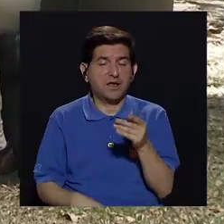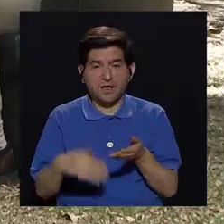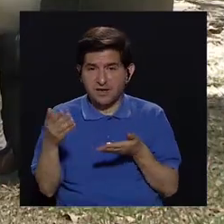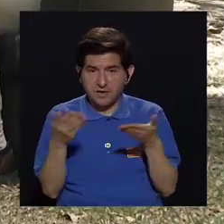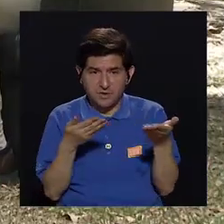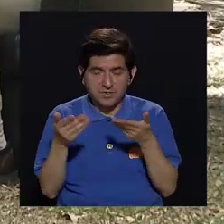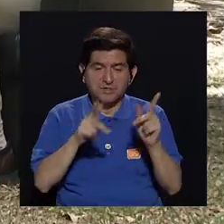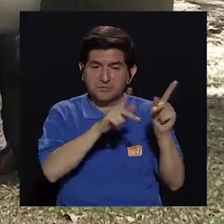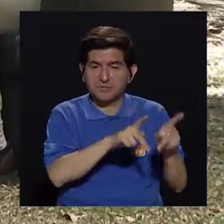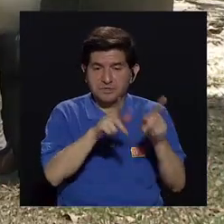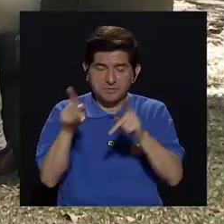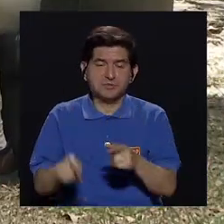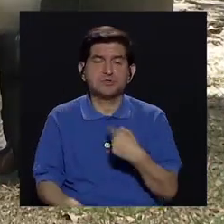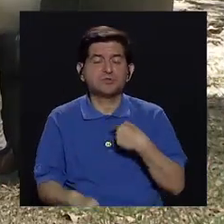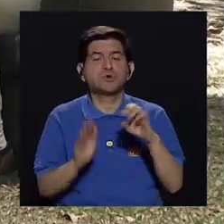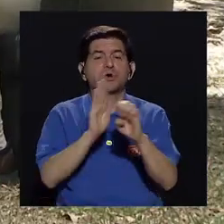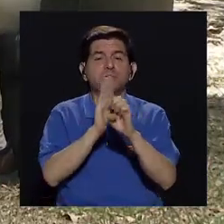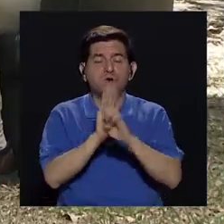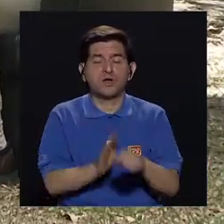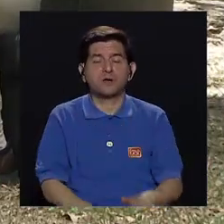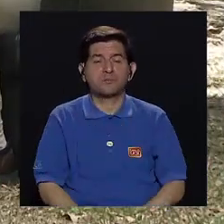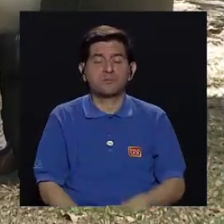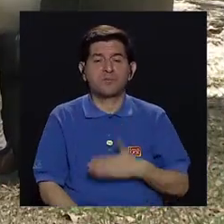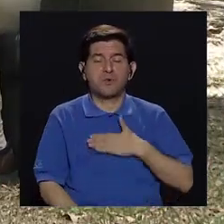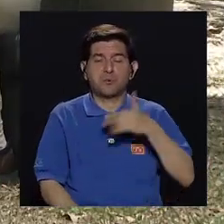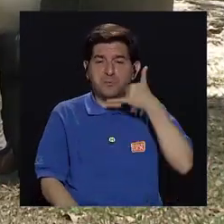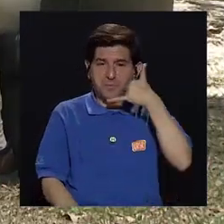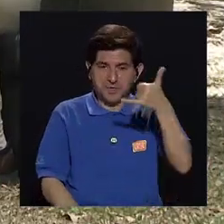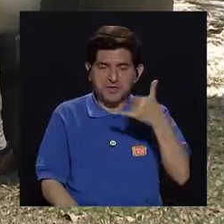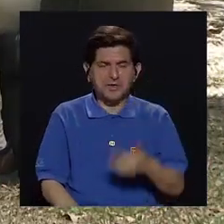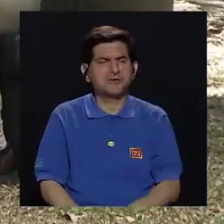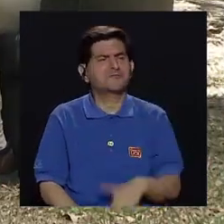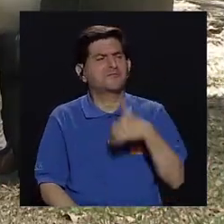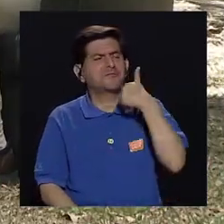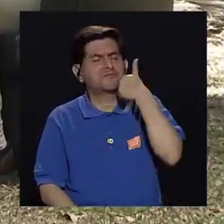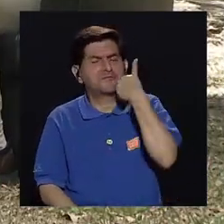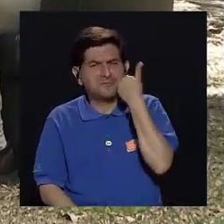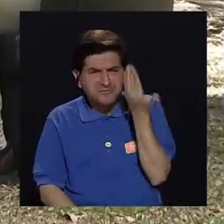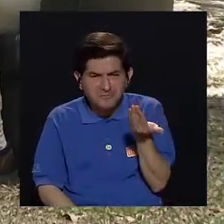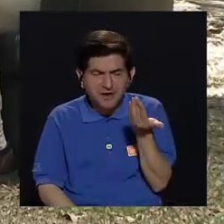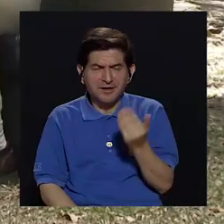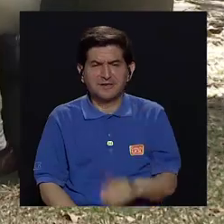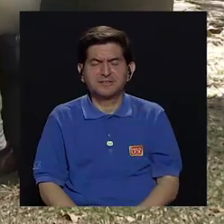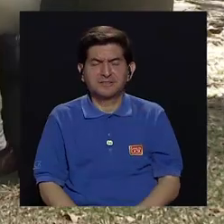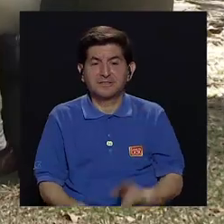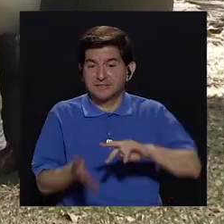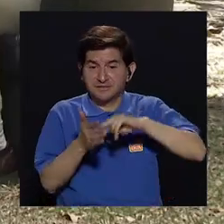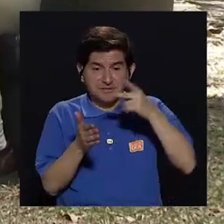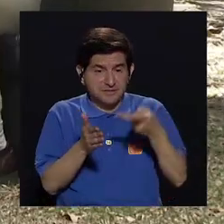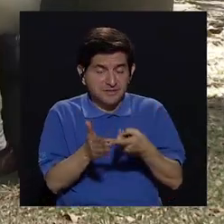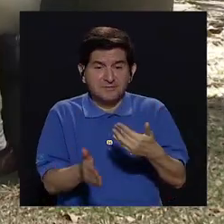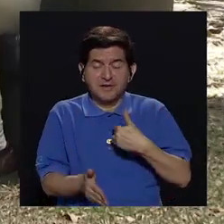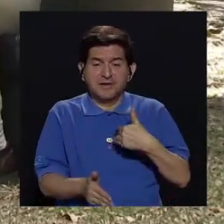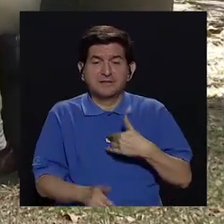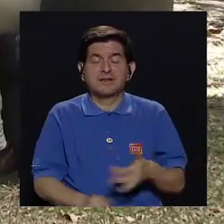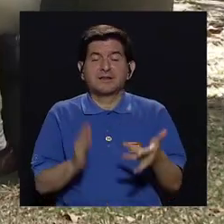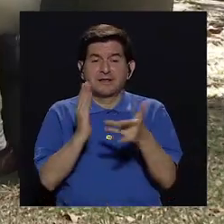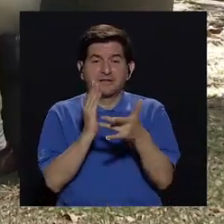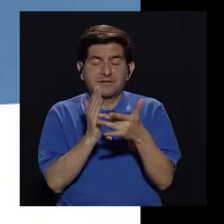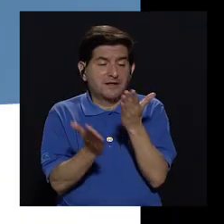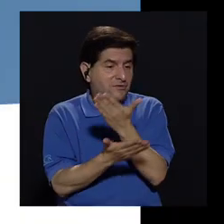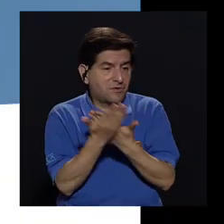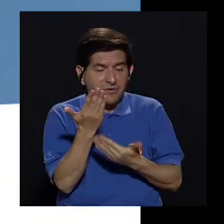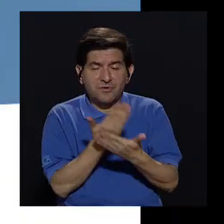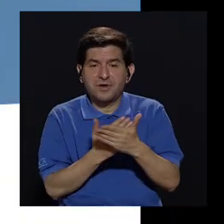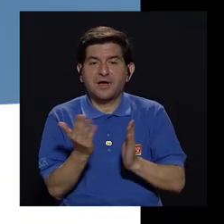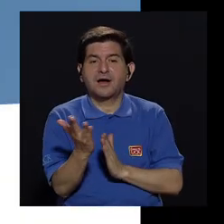servicio de las personas, donde yo, por ejemplo, desde mi teléfono, con la facilidad que me representa tener la tecnología a la